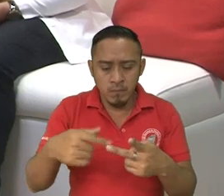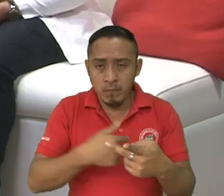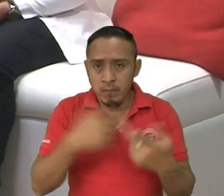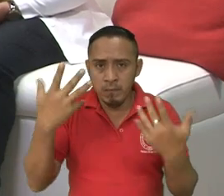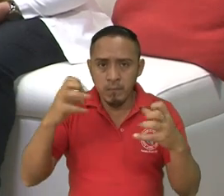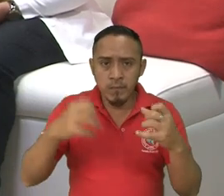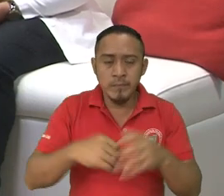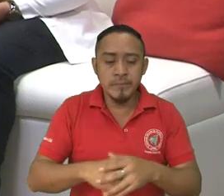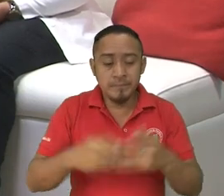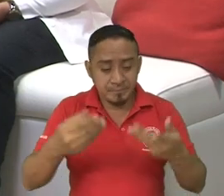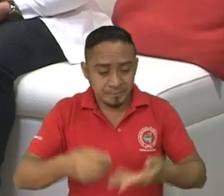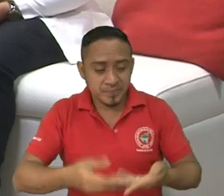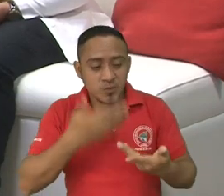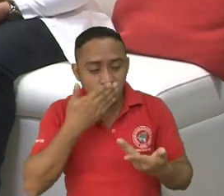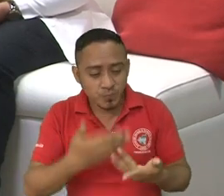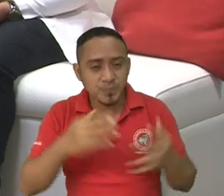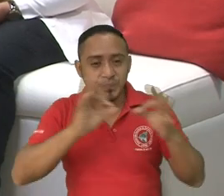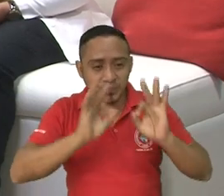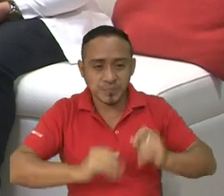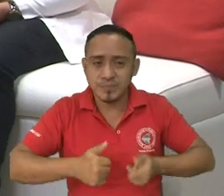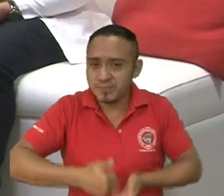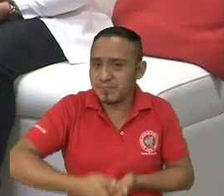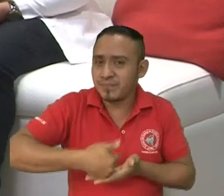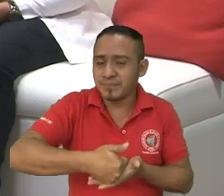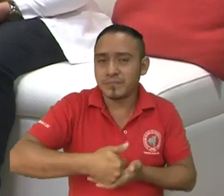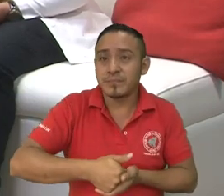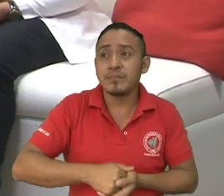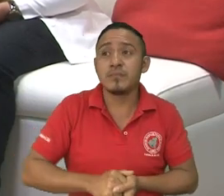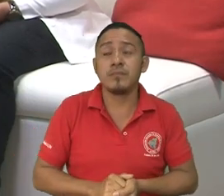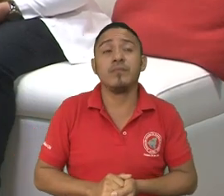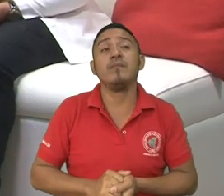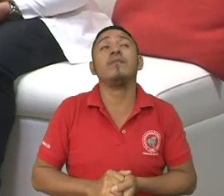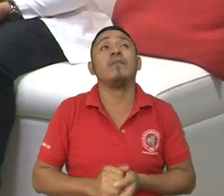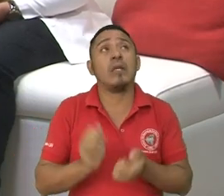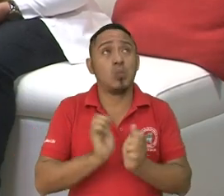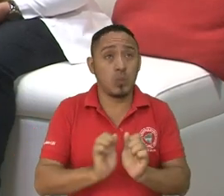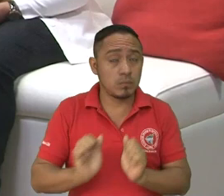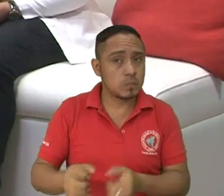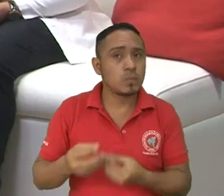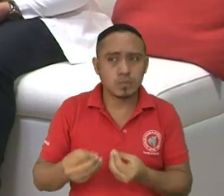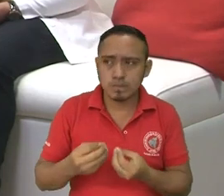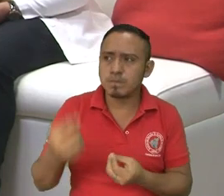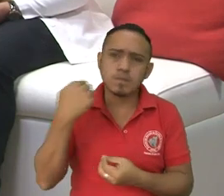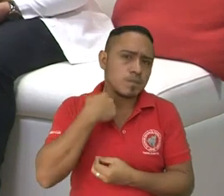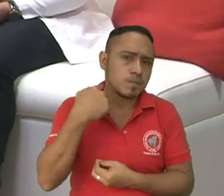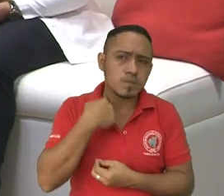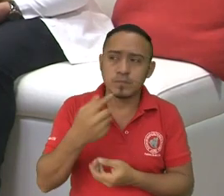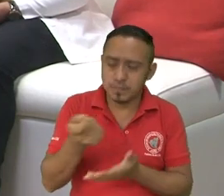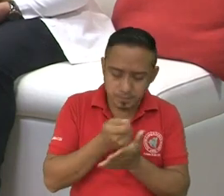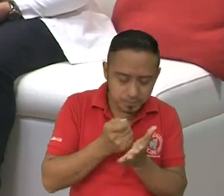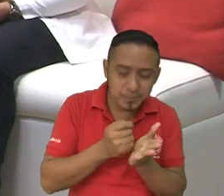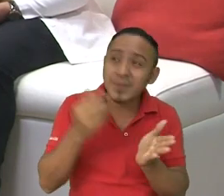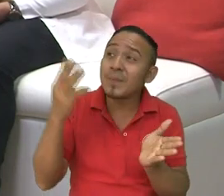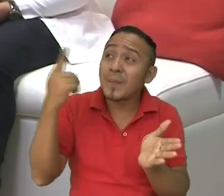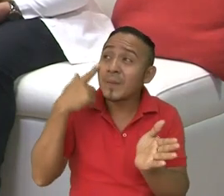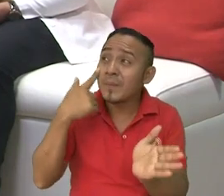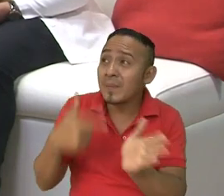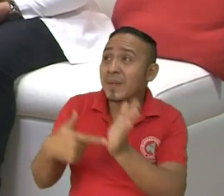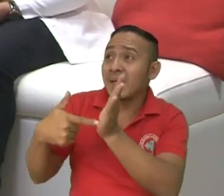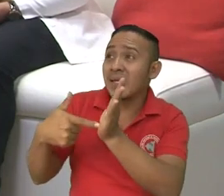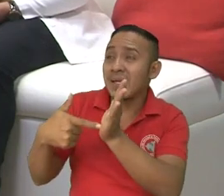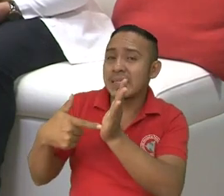haciendo. Valorar todo lo que va haciendo. Y los niños hacen eso muy, muy frecuentemente. Hacen sus dibujos, sí, y te dicen, mira, te